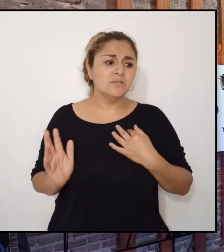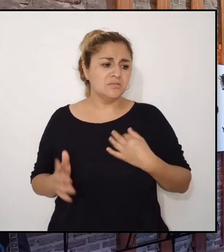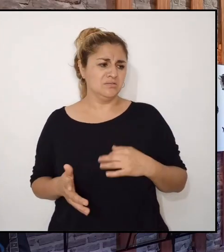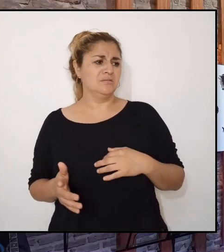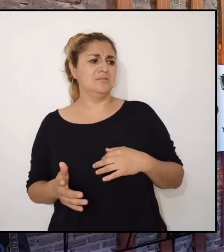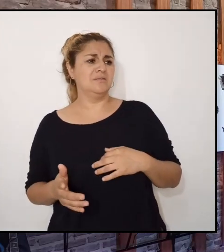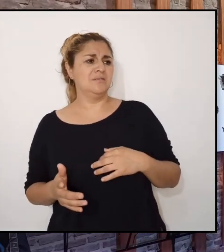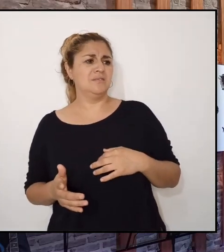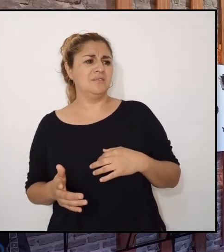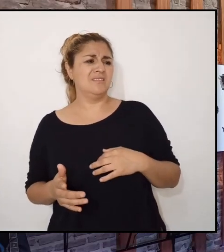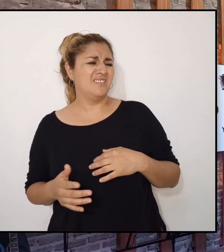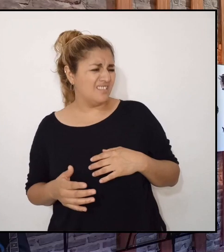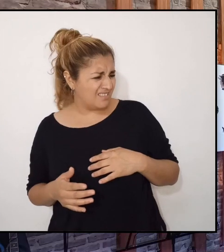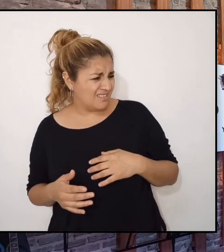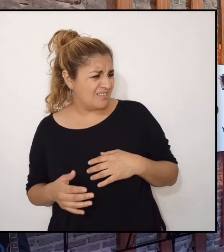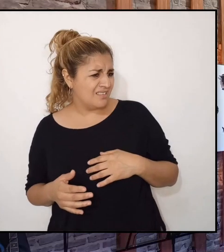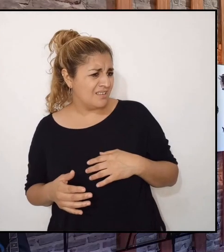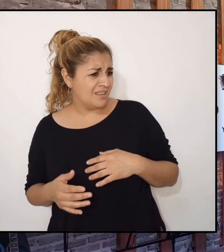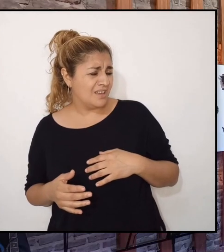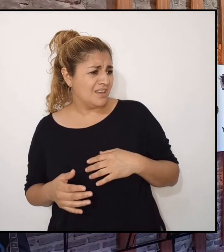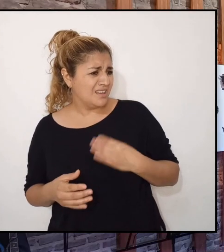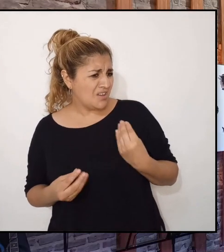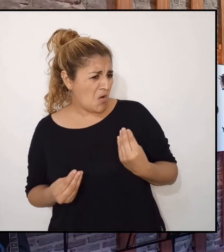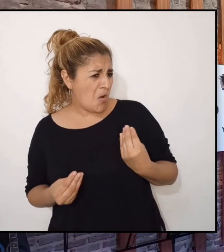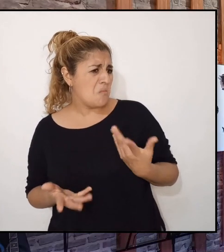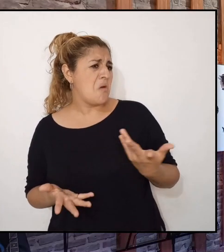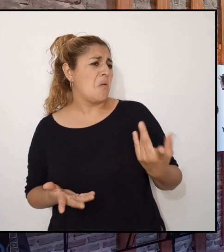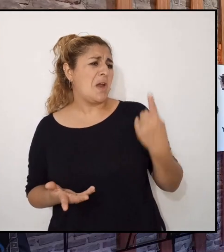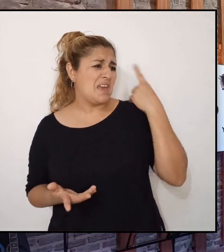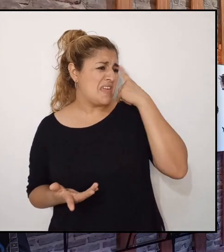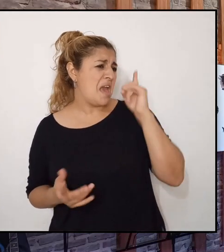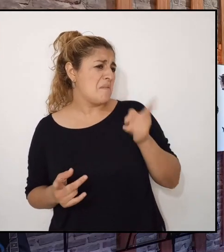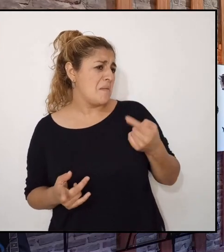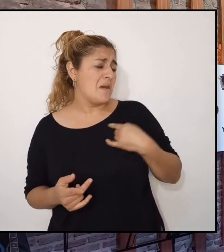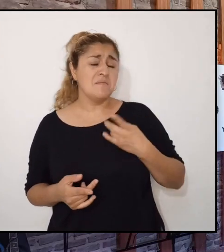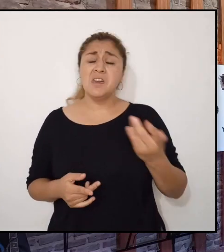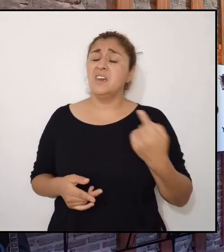¿Y a dónde está oculto? Lo tienen en el Vaticano guardado y no quieren que nadie lo vea.